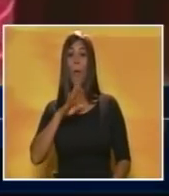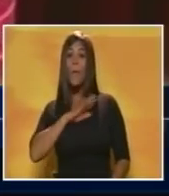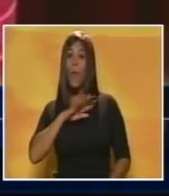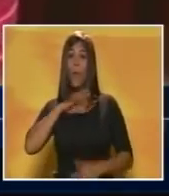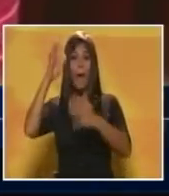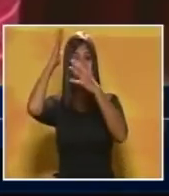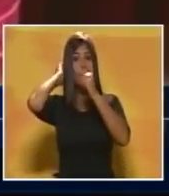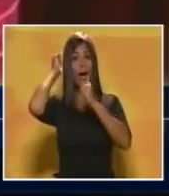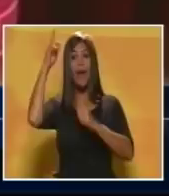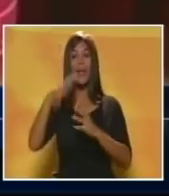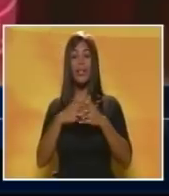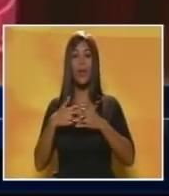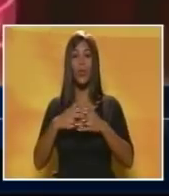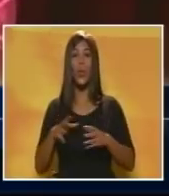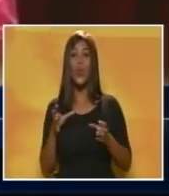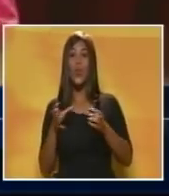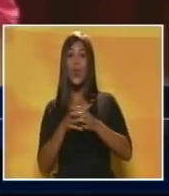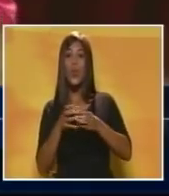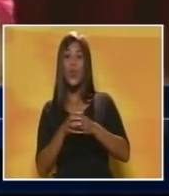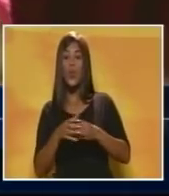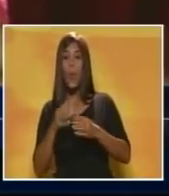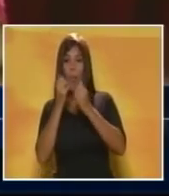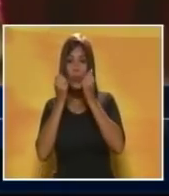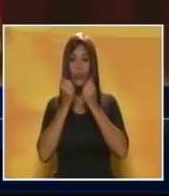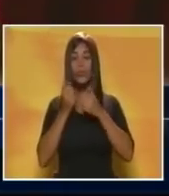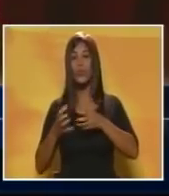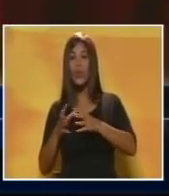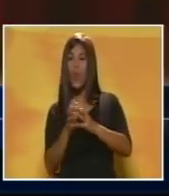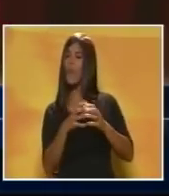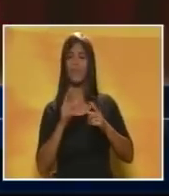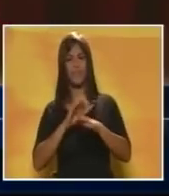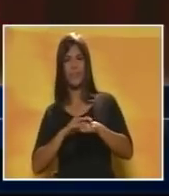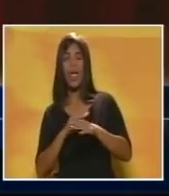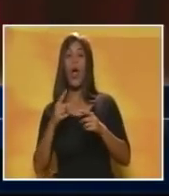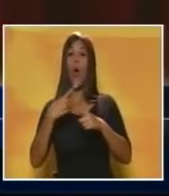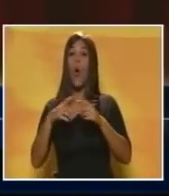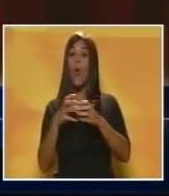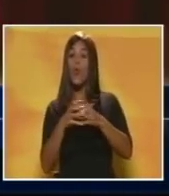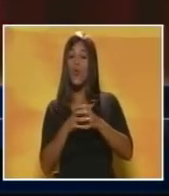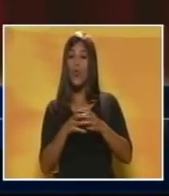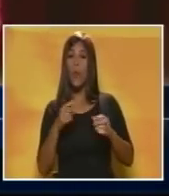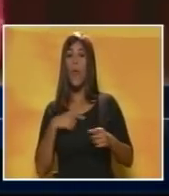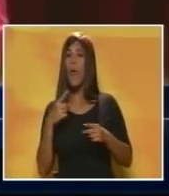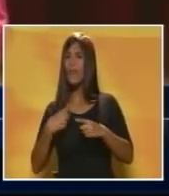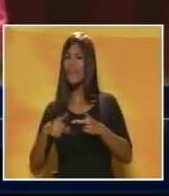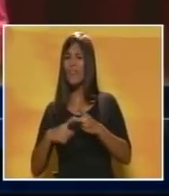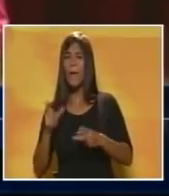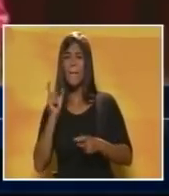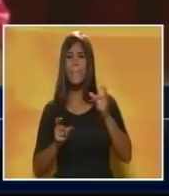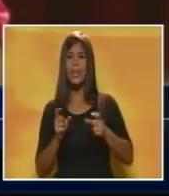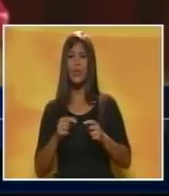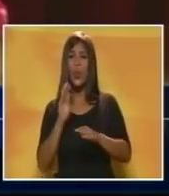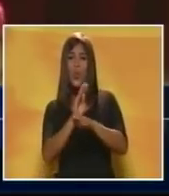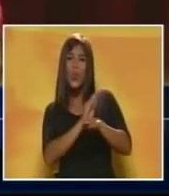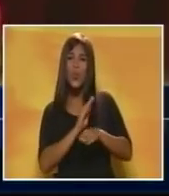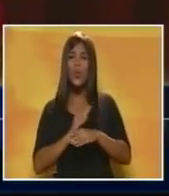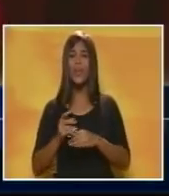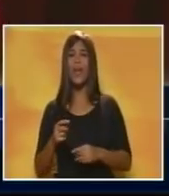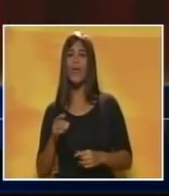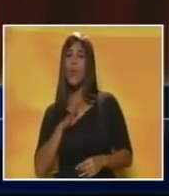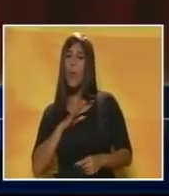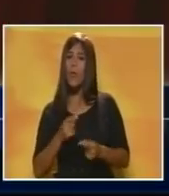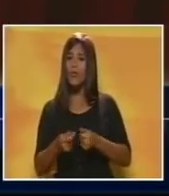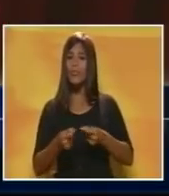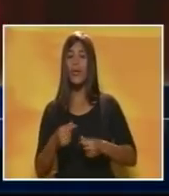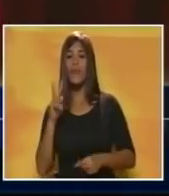Estados Unidos, a un grupo de colectivos de personas de muchos países, incluidos norteamericanos, que están cuidando los activos de Venezuela